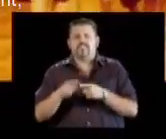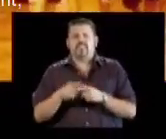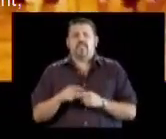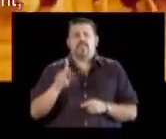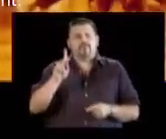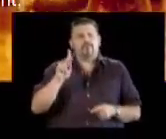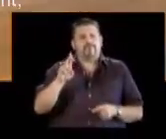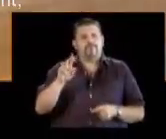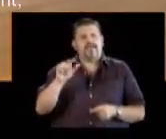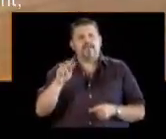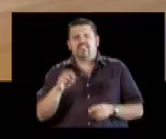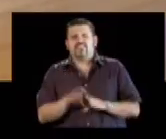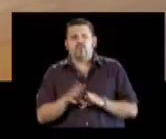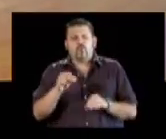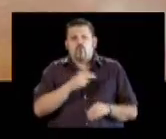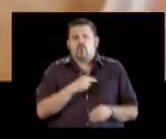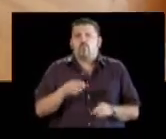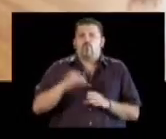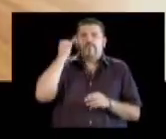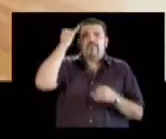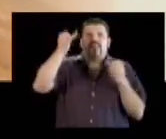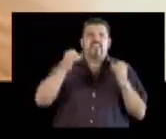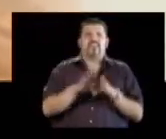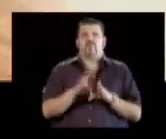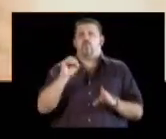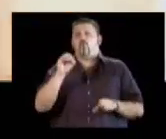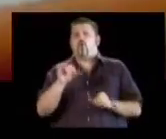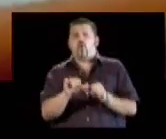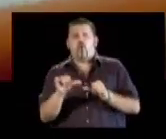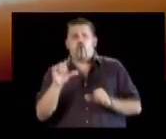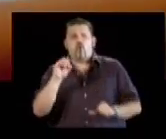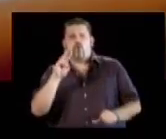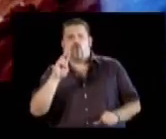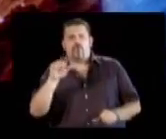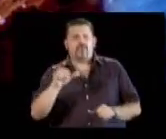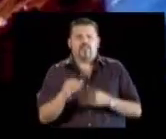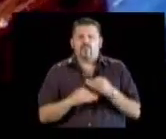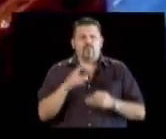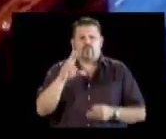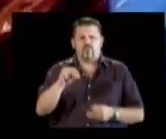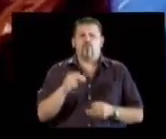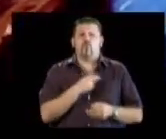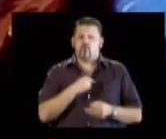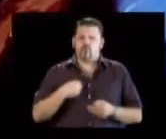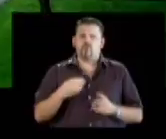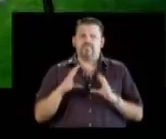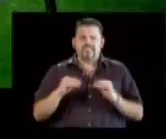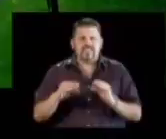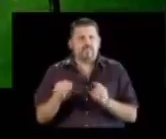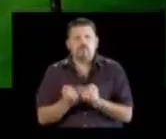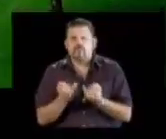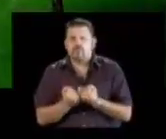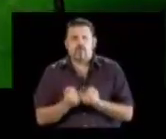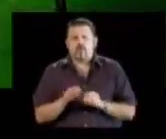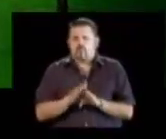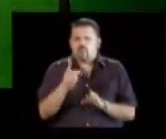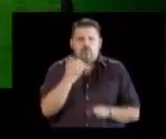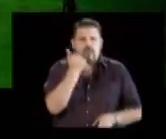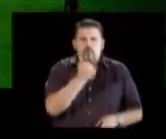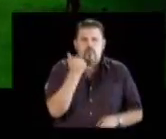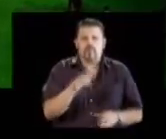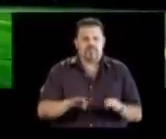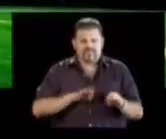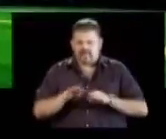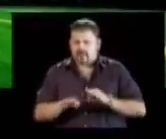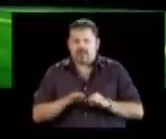artes no como una asignatura, no como un valor agregado, sino como un derecho que tenemos a la vida. Que en Educare se vea al alumno y que trabaja